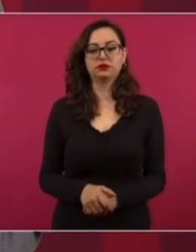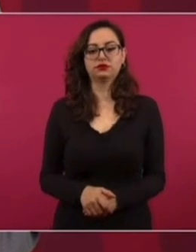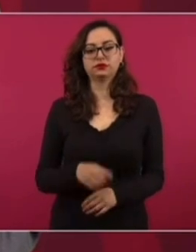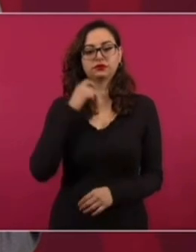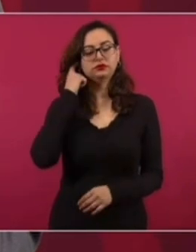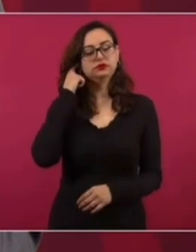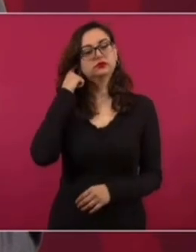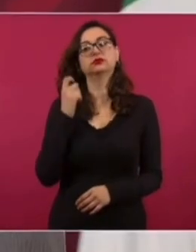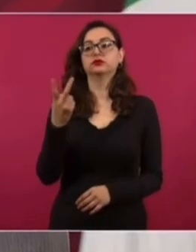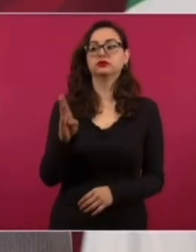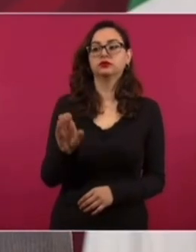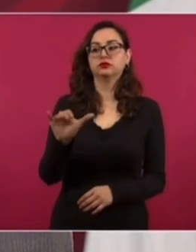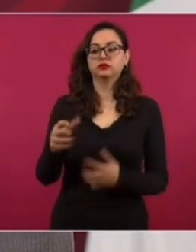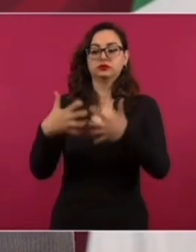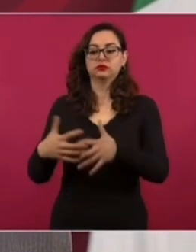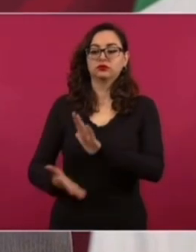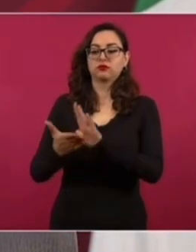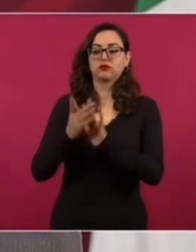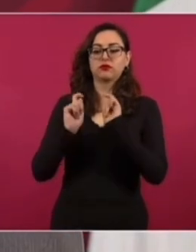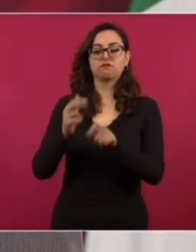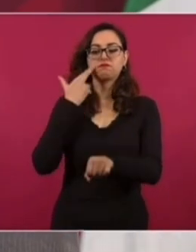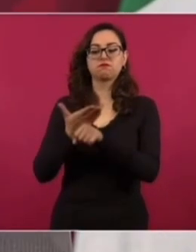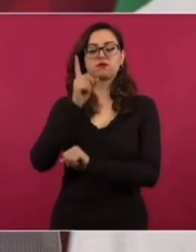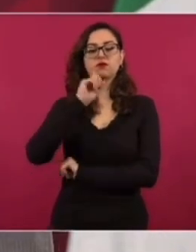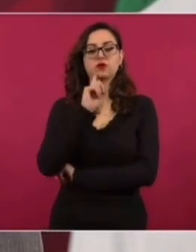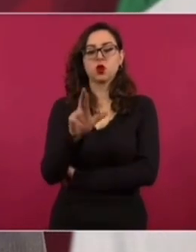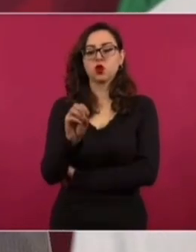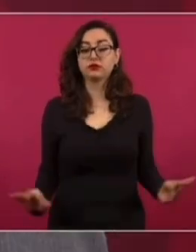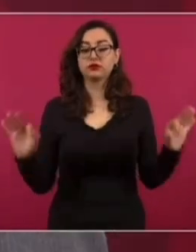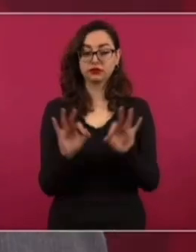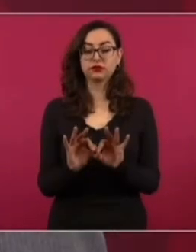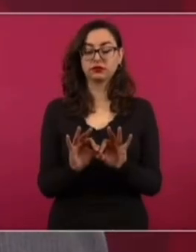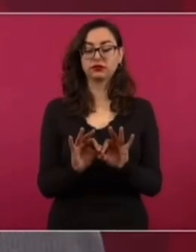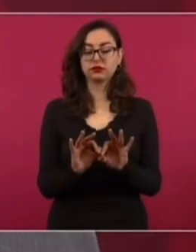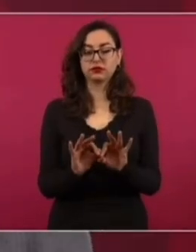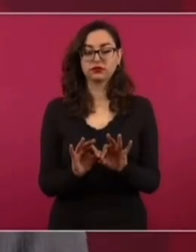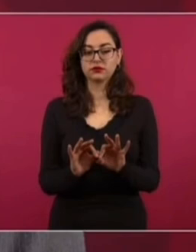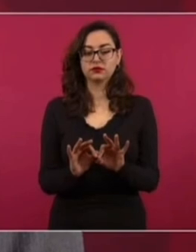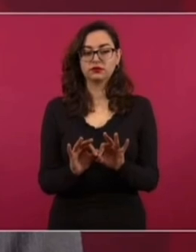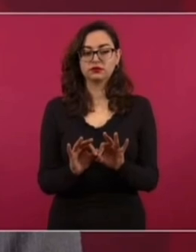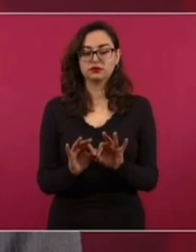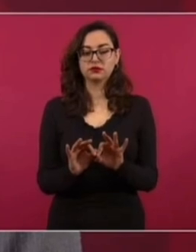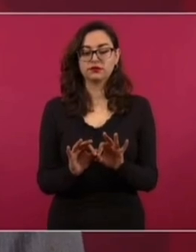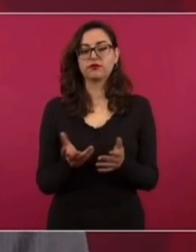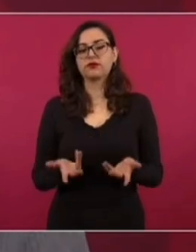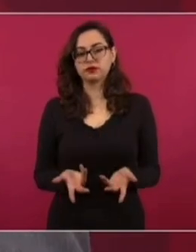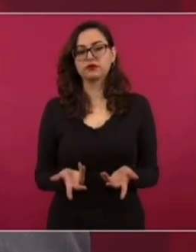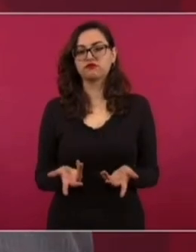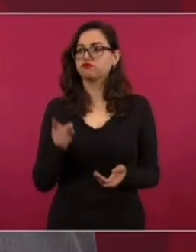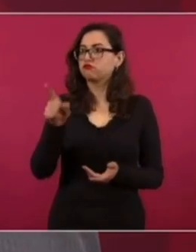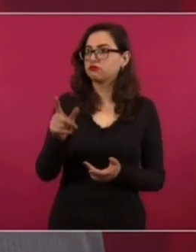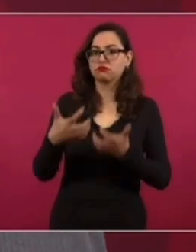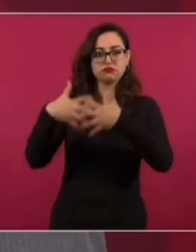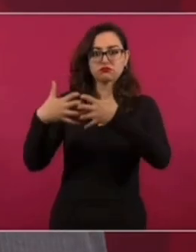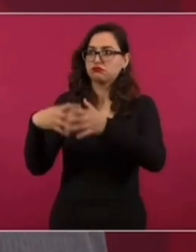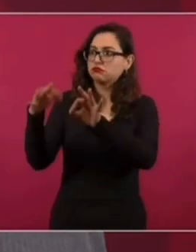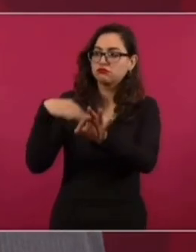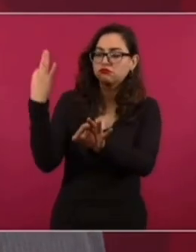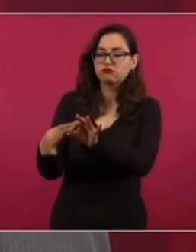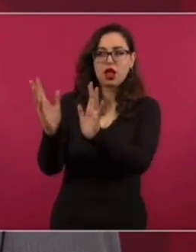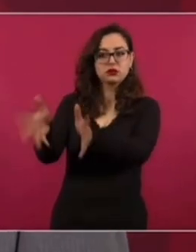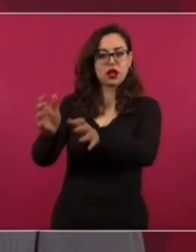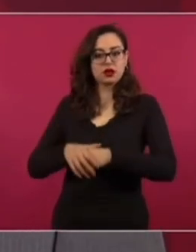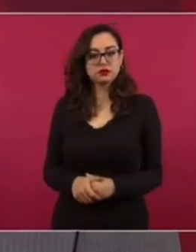de construir la refinería de Dos Bocas, Rocío Nale, es una mujer íntegra, honesta, y ya está terminada la refinería.